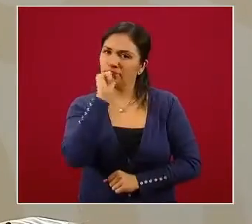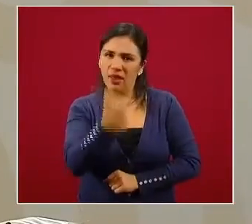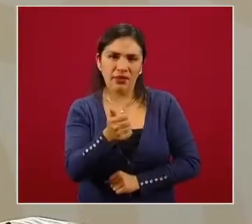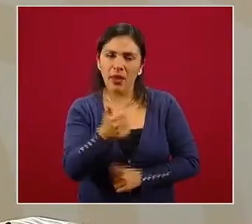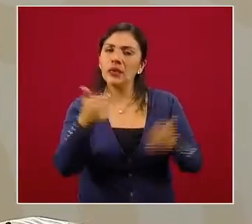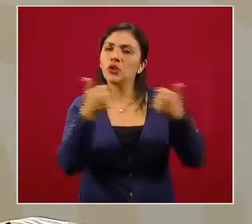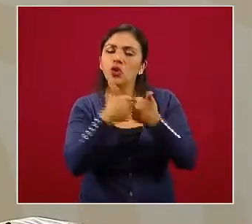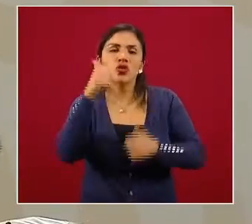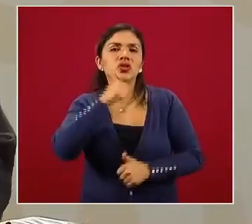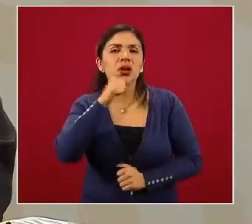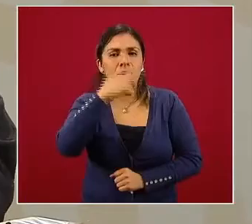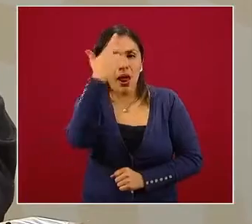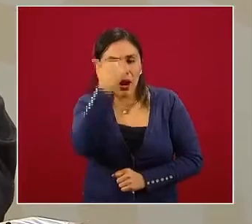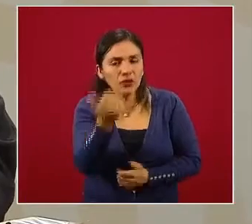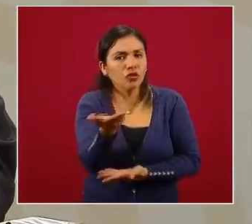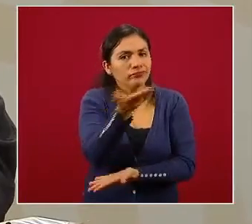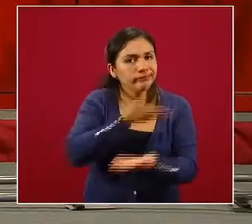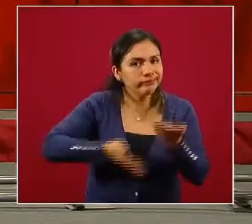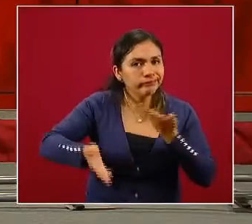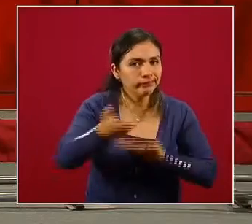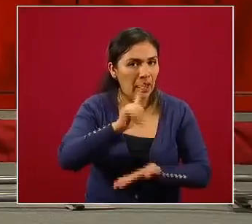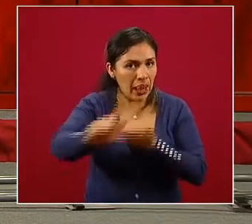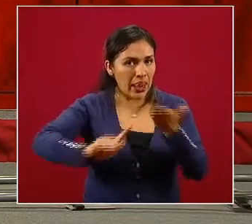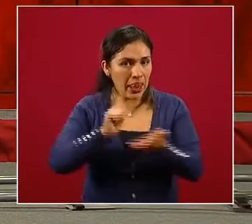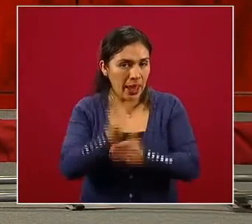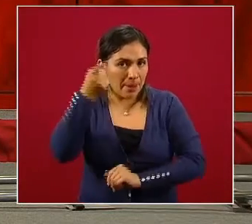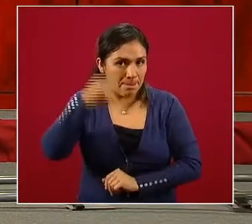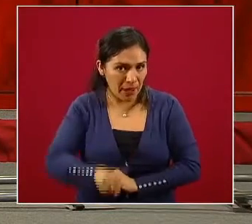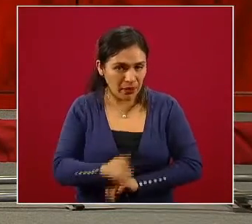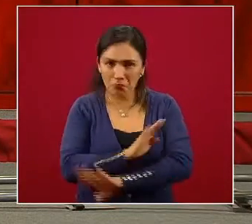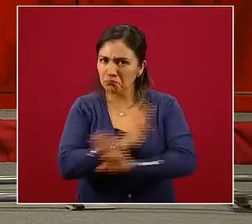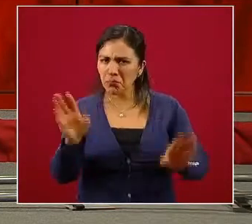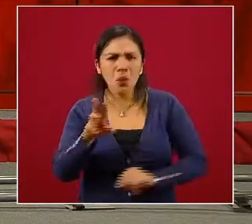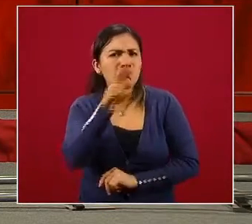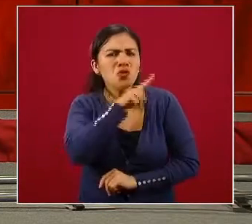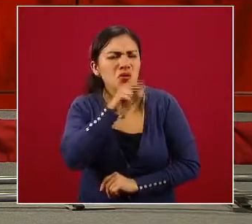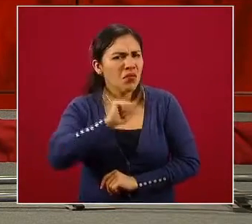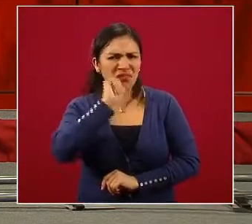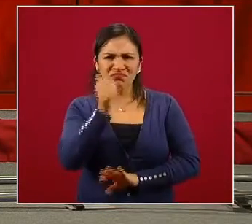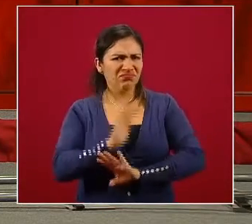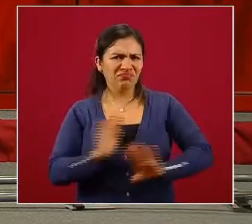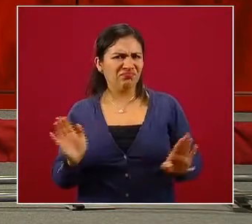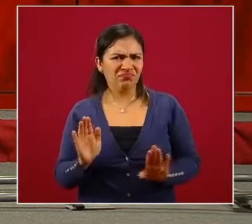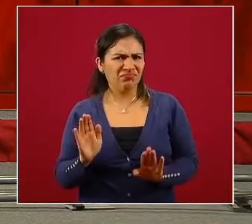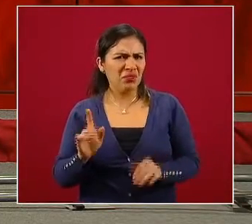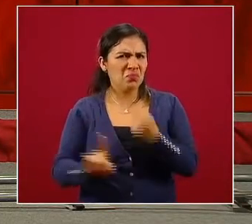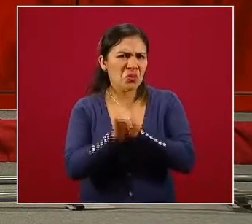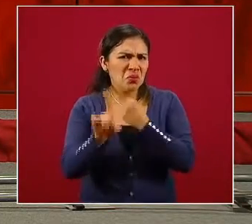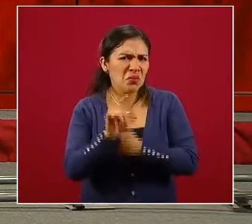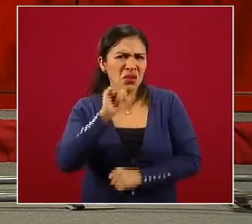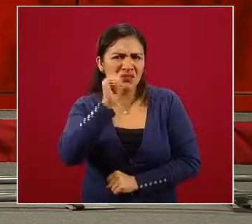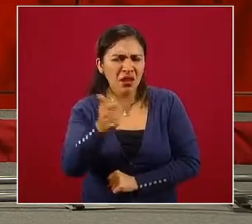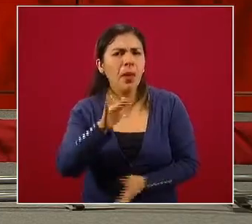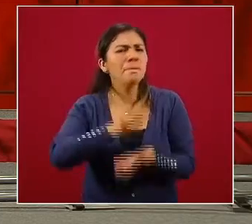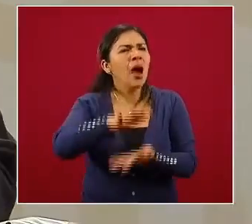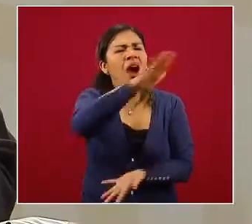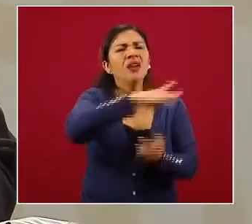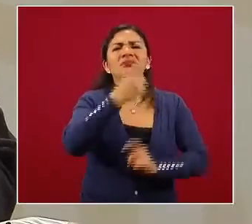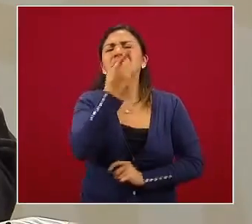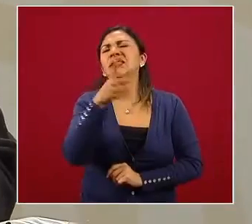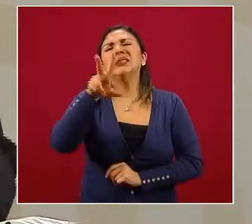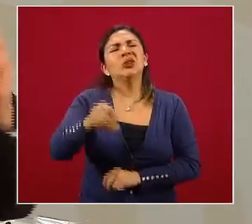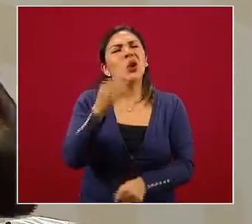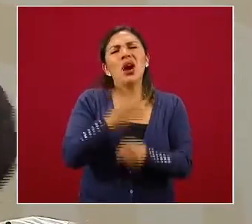por la razón y con base en la ley, ¿no? Entonces no hay problema, no hay ningún problema. La mayoría lo que dijeron es, prefiero no